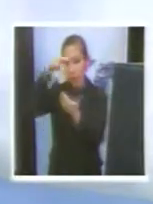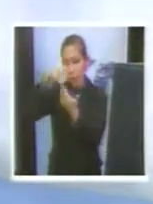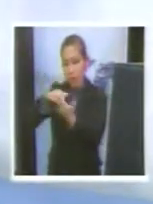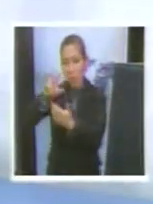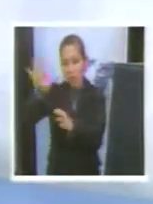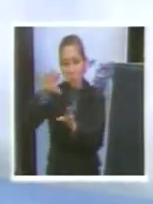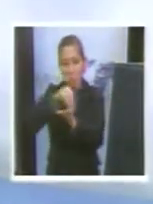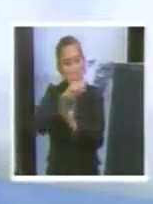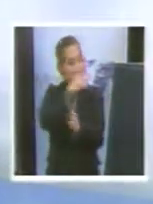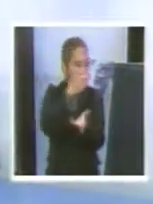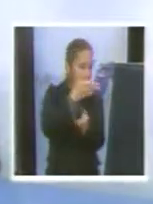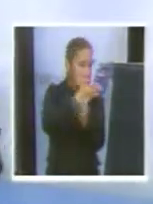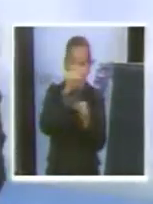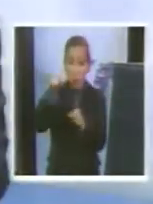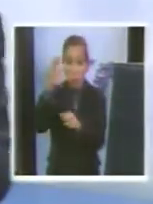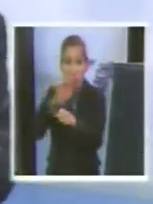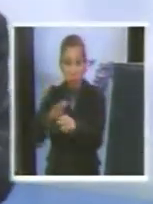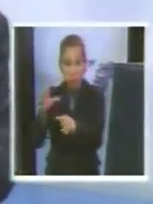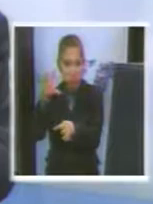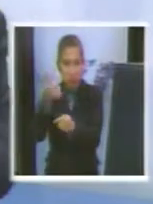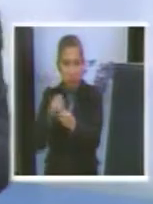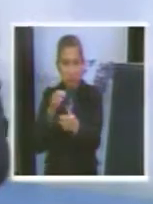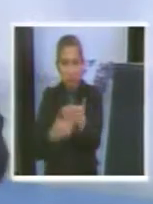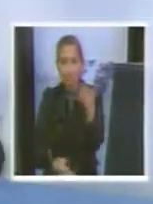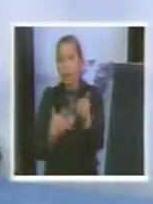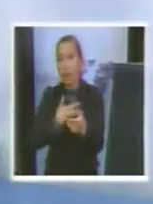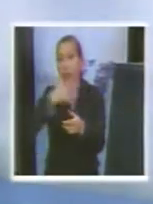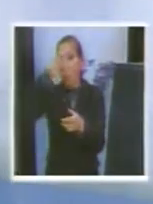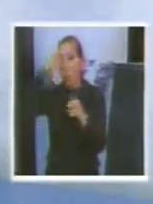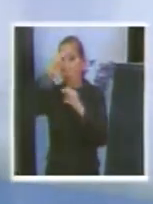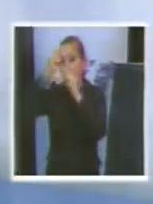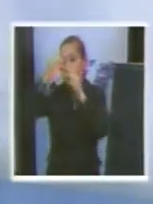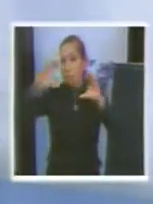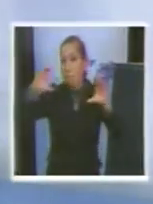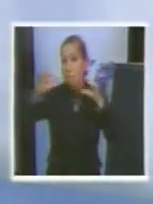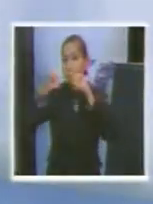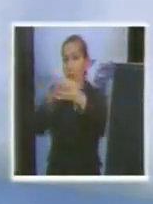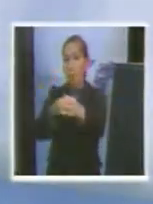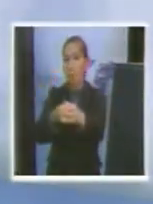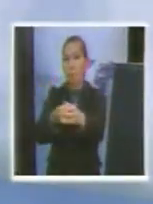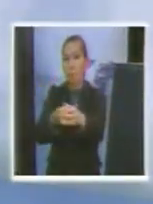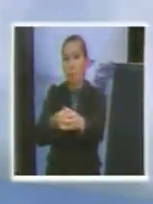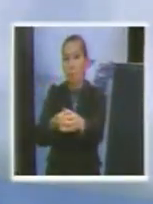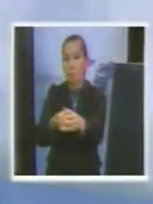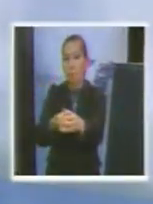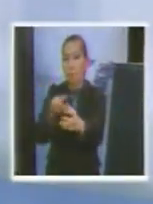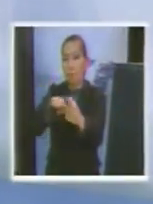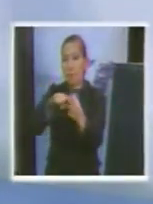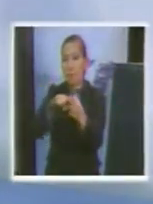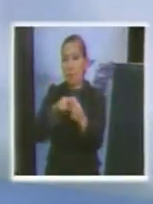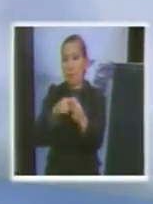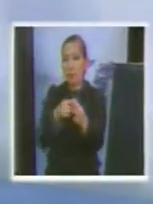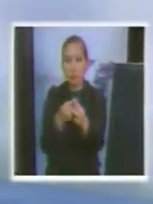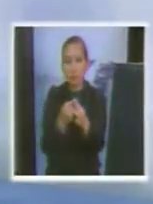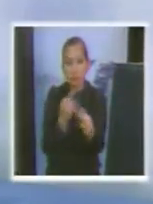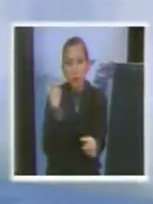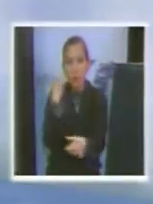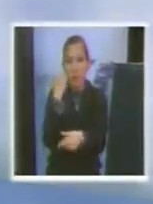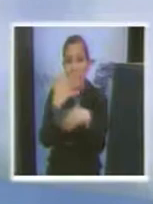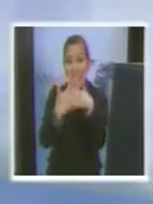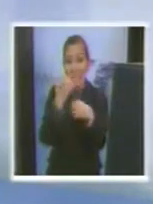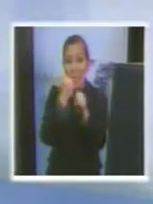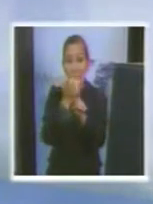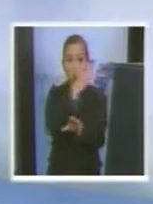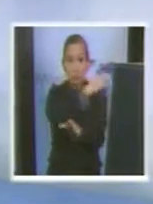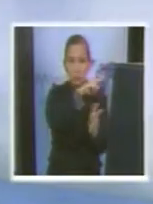alguna. Tenemos un acuerdo global que entró en vigor hace 15